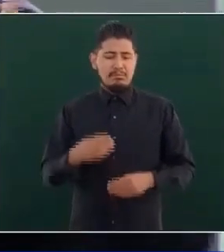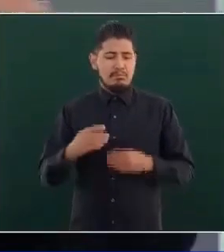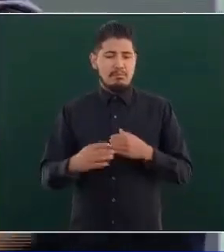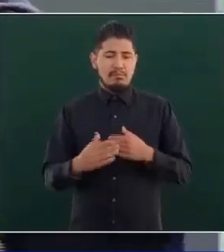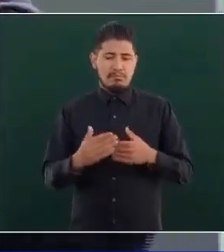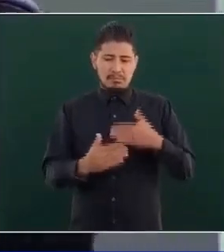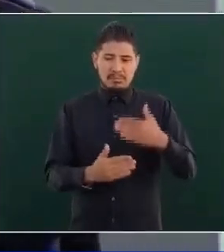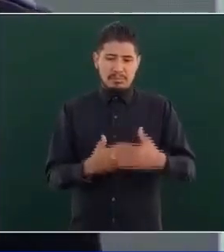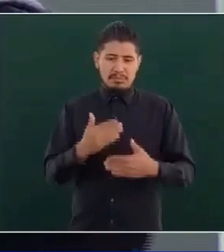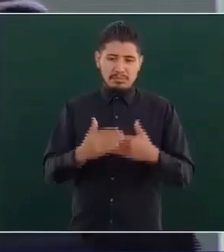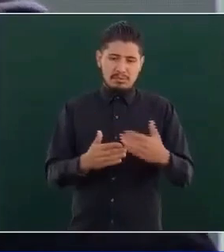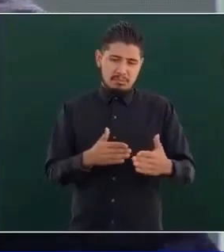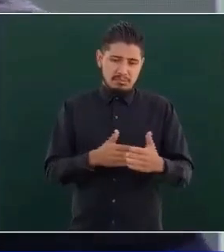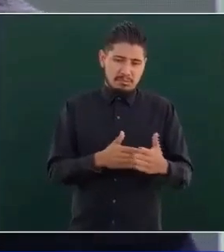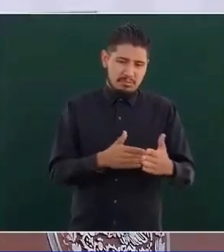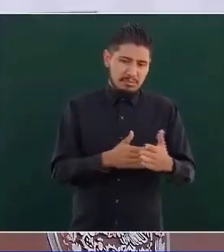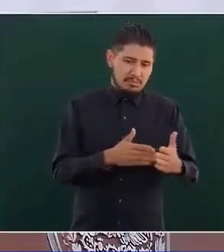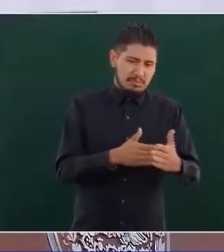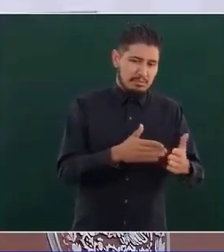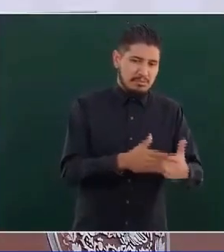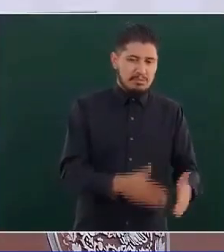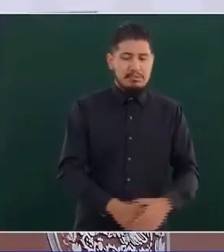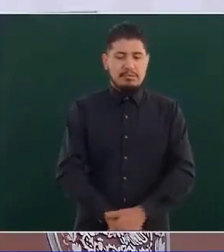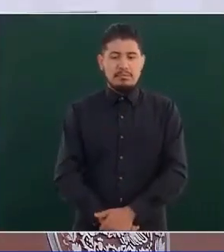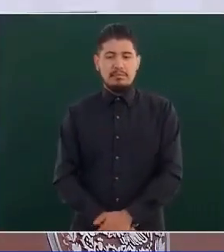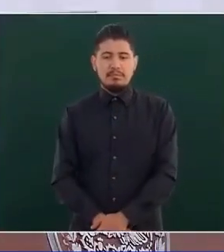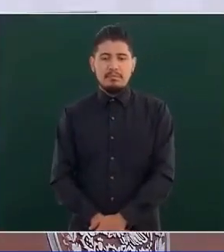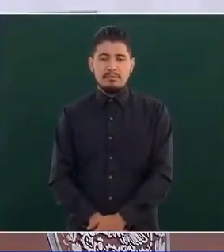obstaculizando el avance de las obras.